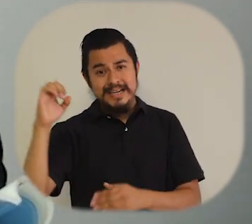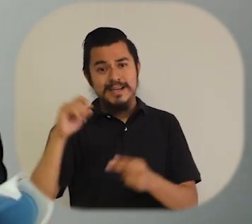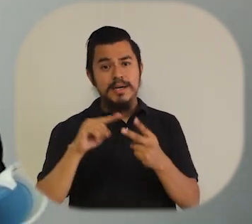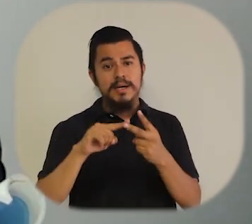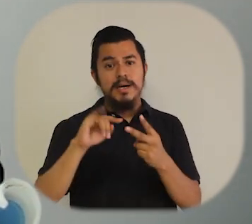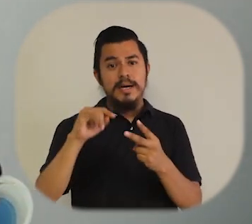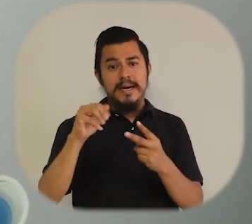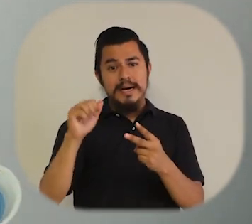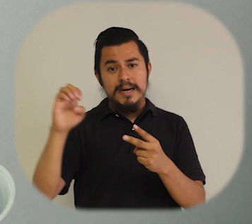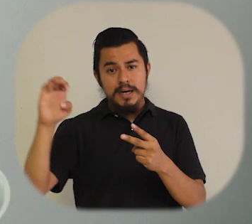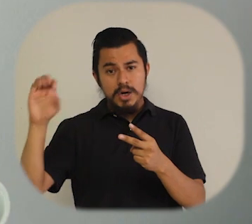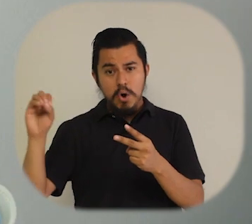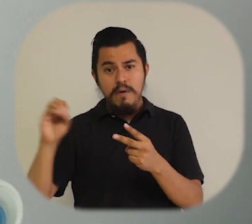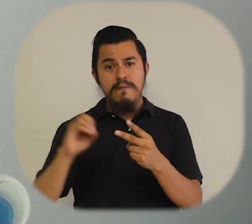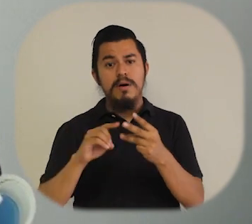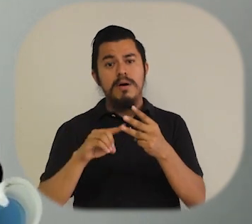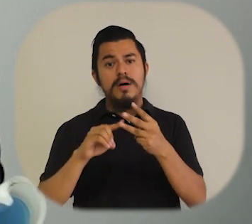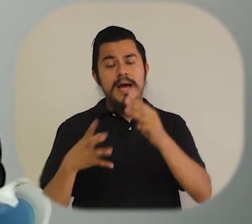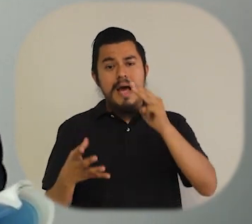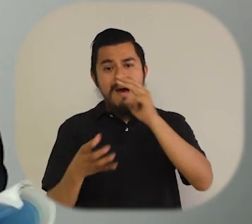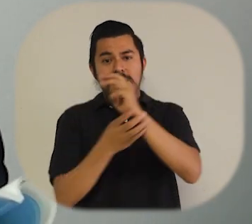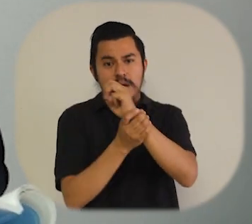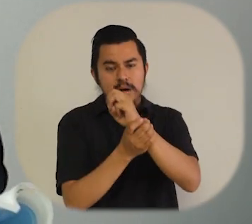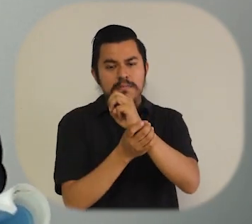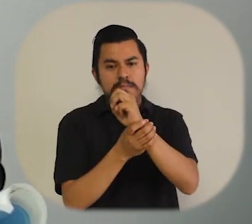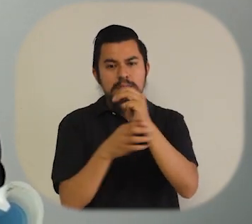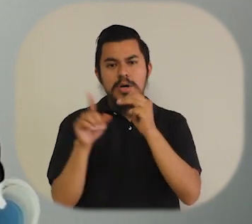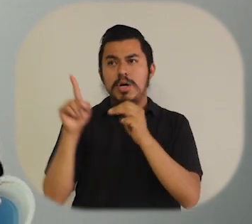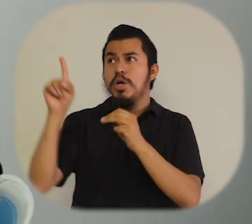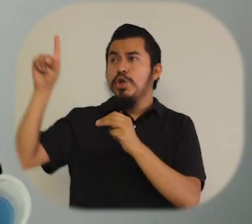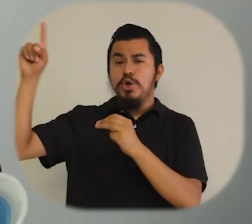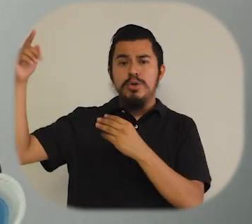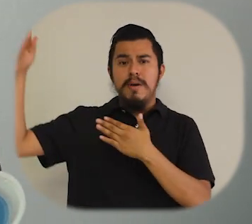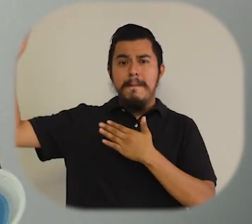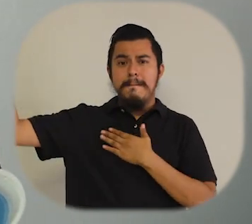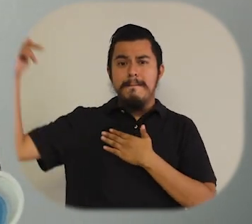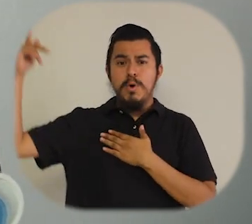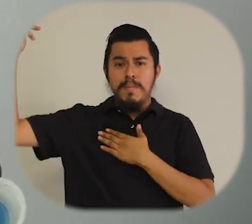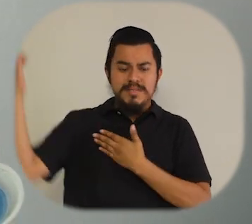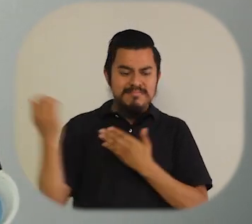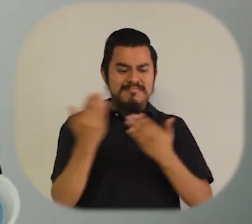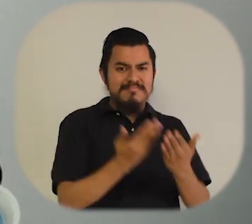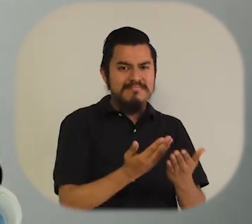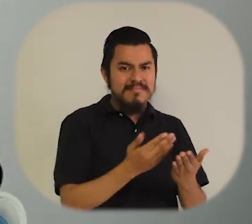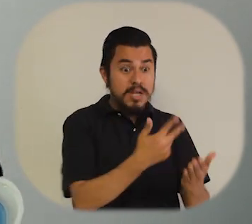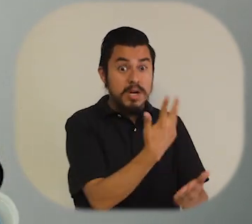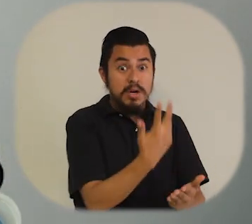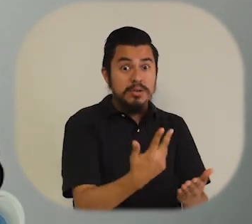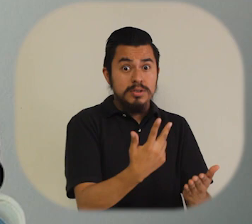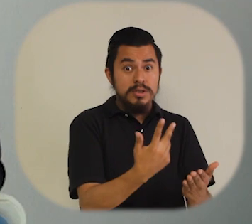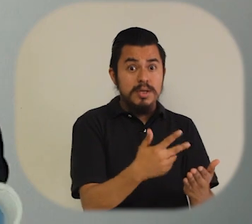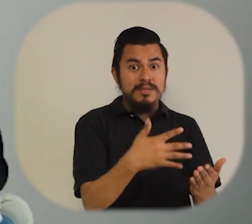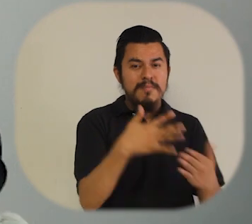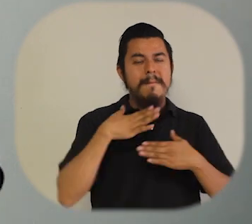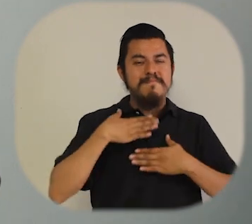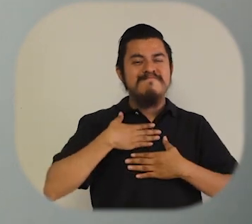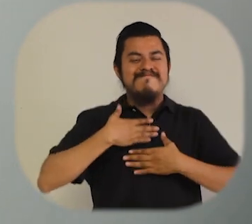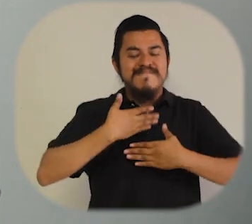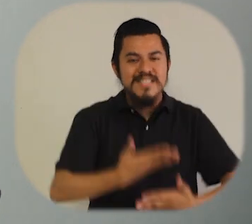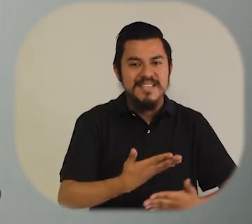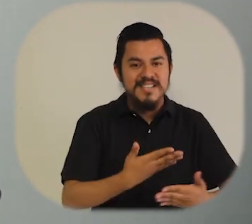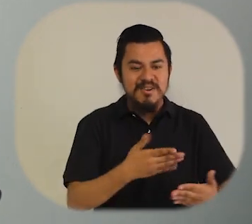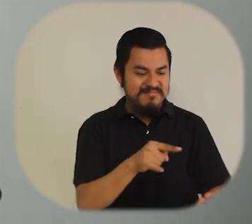esa promesa es que les permitió misericordia y que no los ha destruido. Hasta este momento no los ha